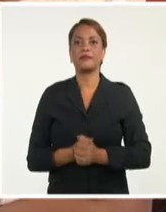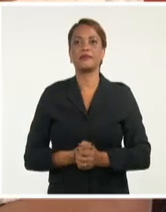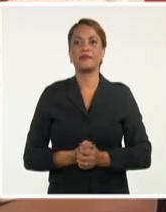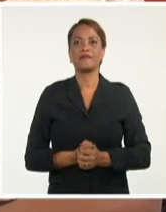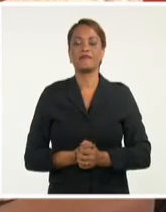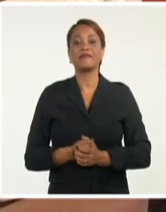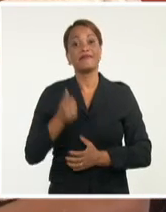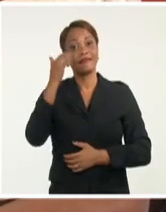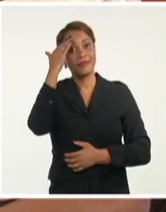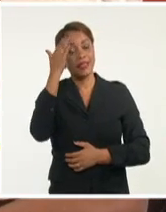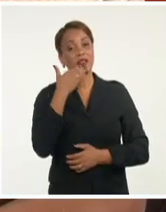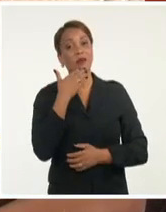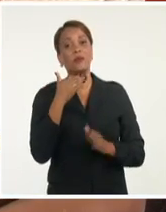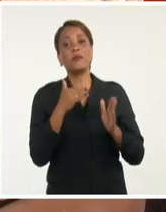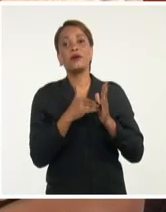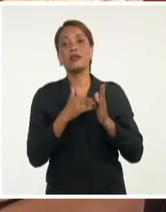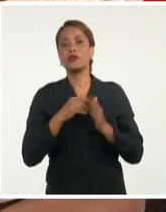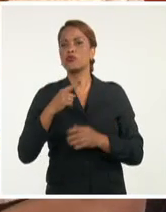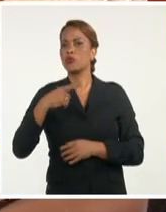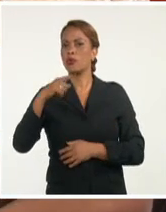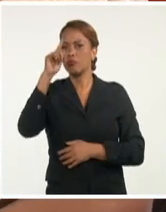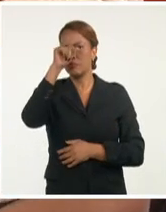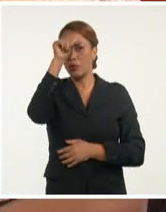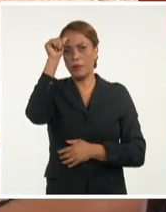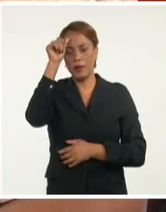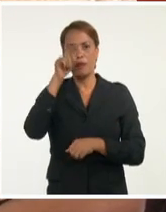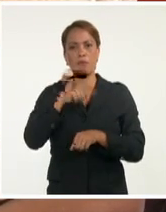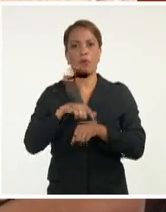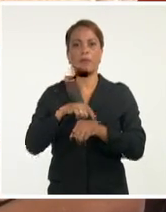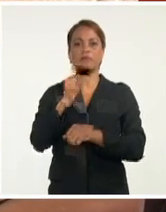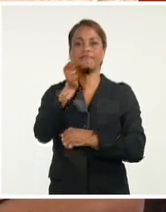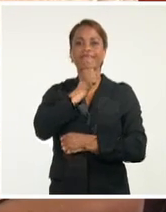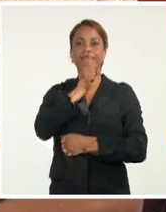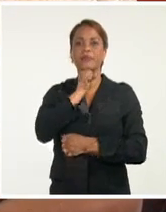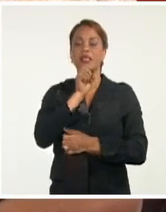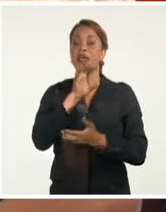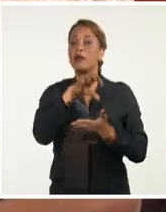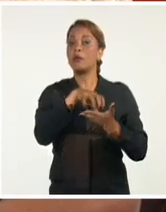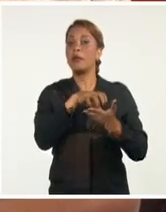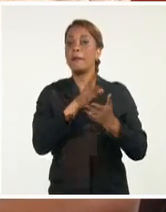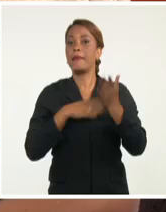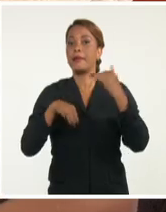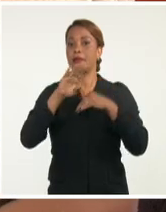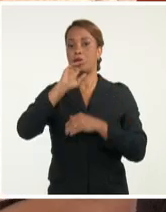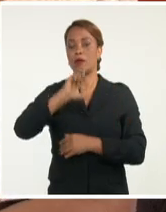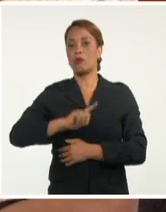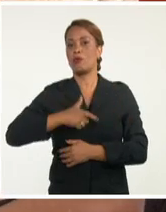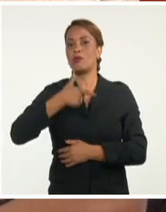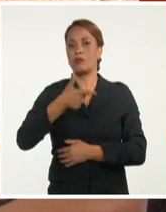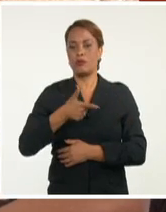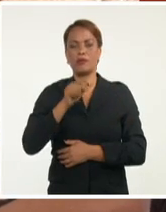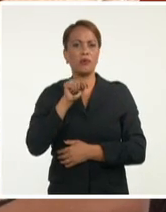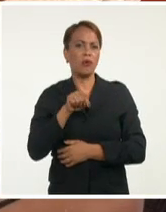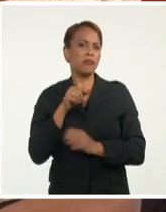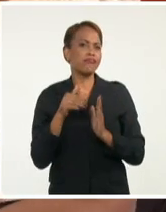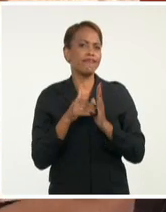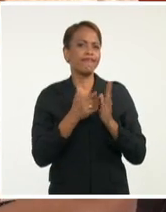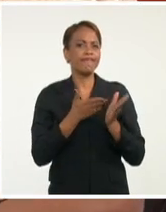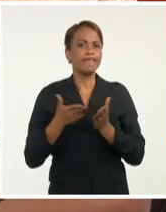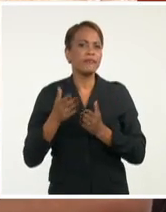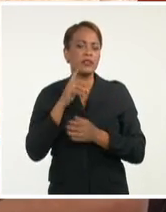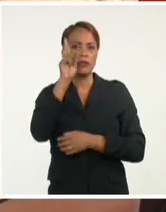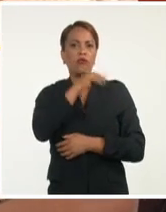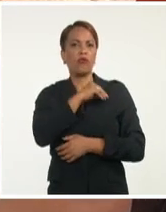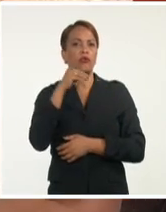Sí, gracias. Muy buenas tardes. Como cada domingo, tiempo de entrevista desde el estudio del Ministerio de Cultura. Y esta tarde recibo al doctor